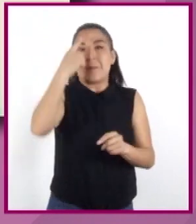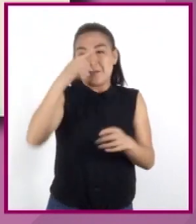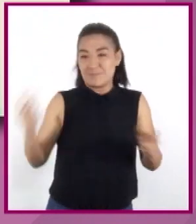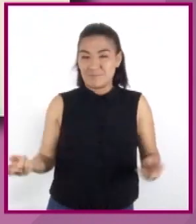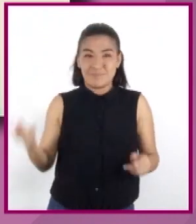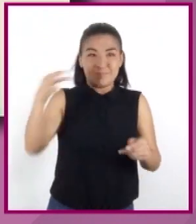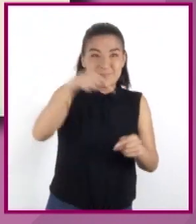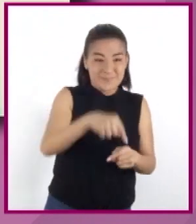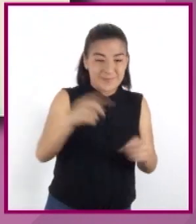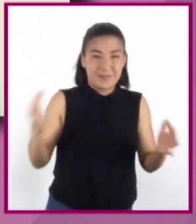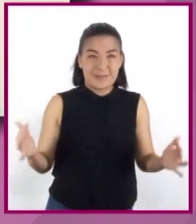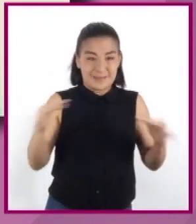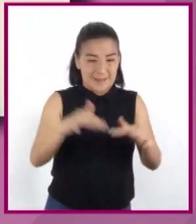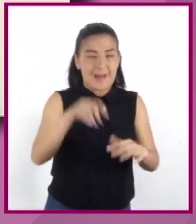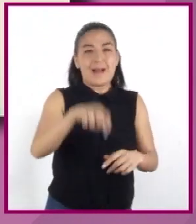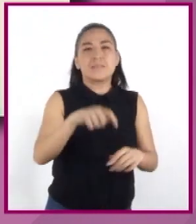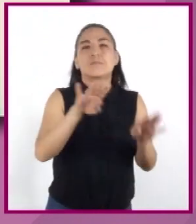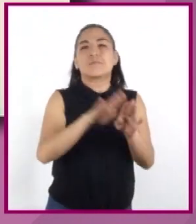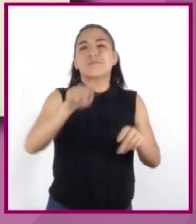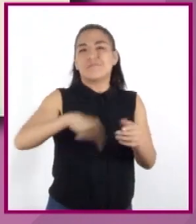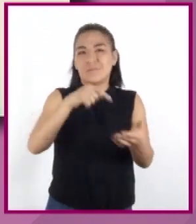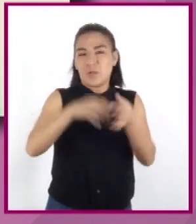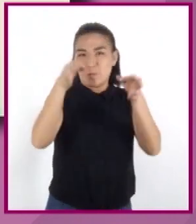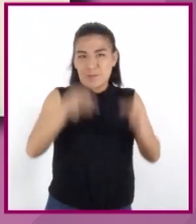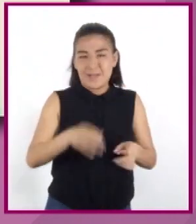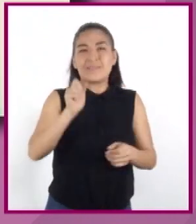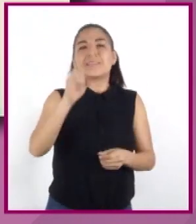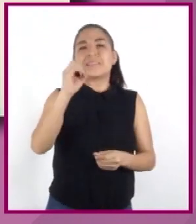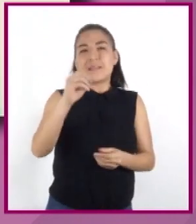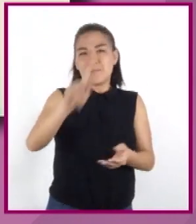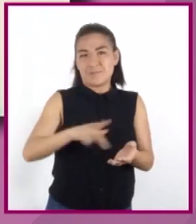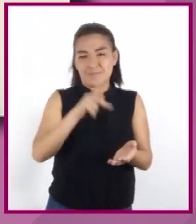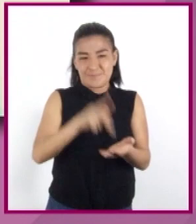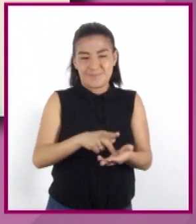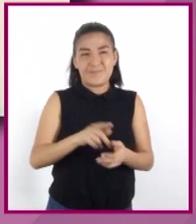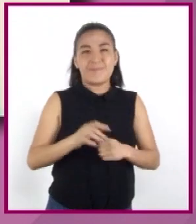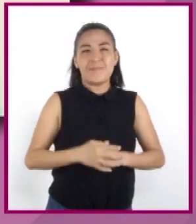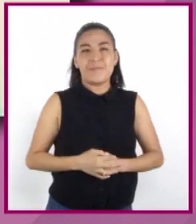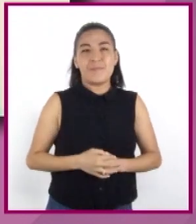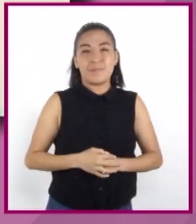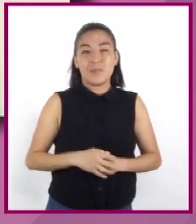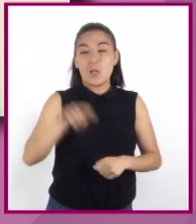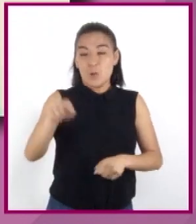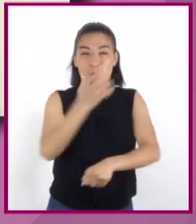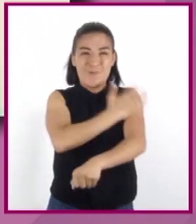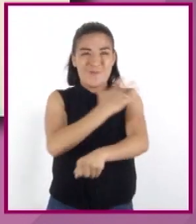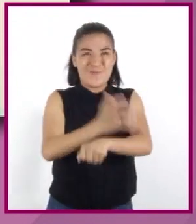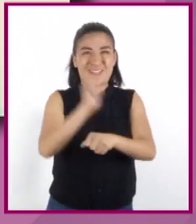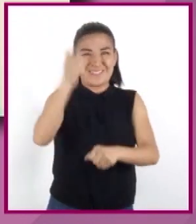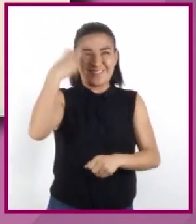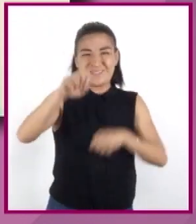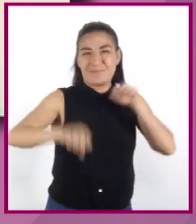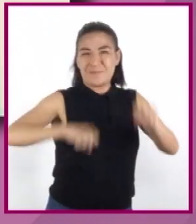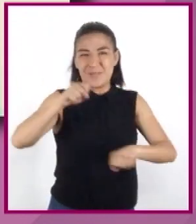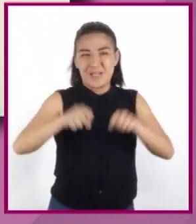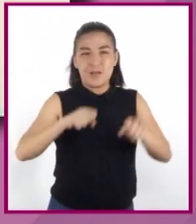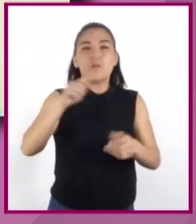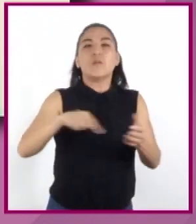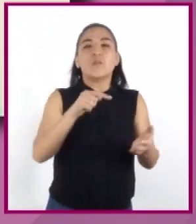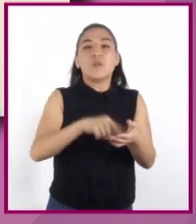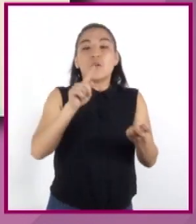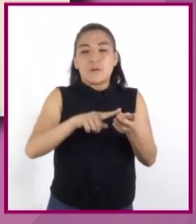lo consideraremos como el origen, con 0 kilómetros. Su compañero que viaja en bicicleta se ubica